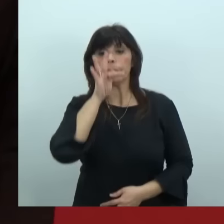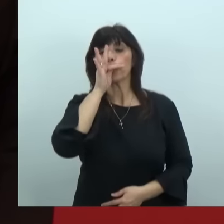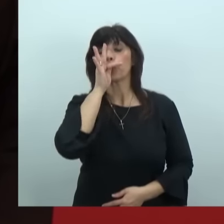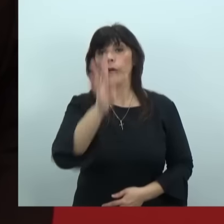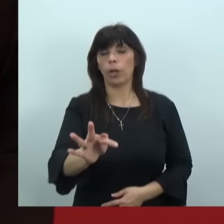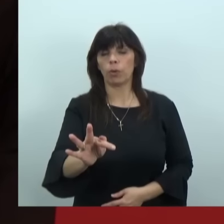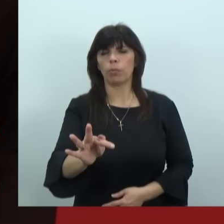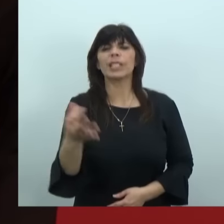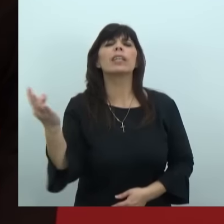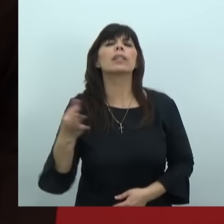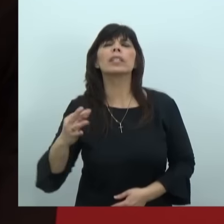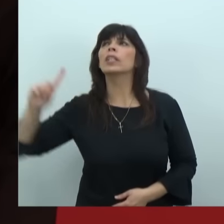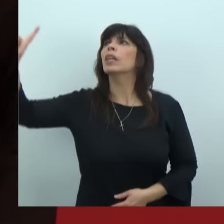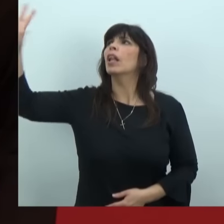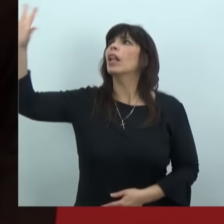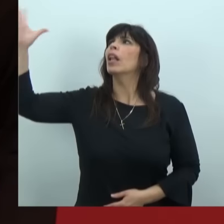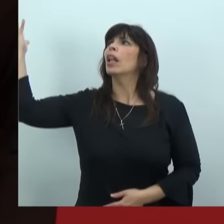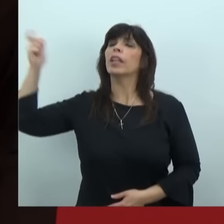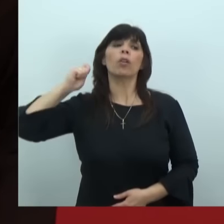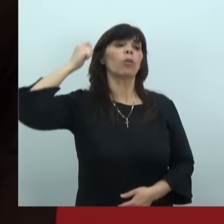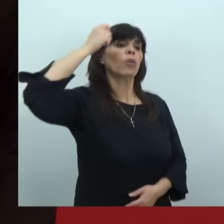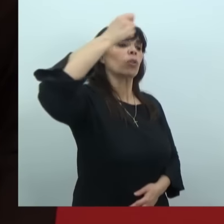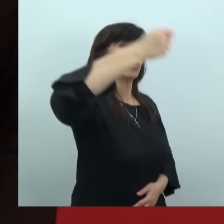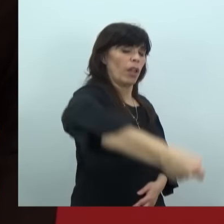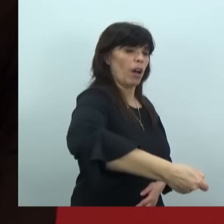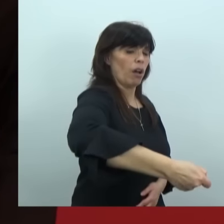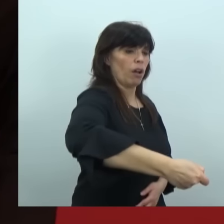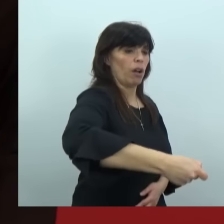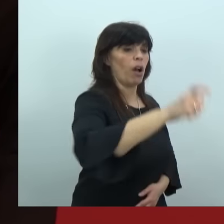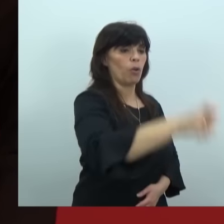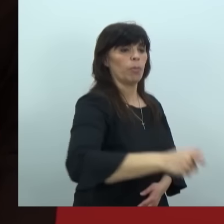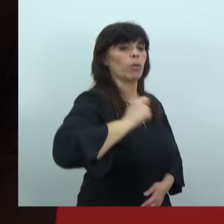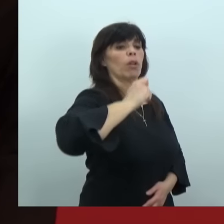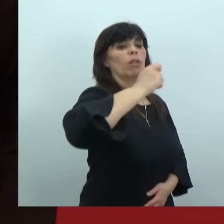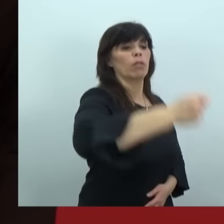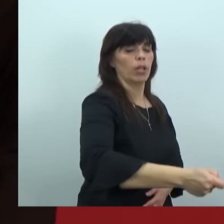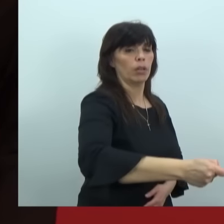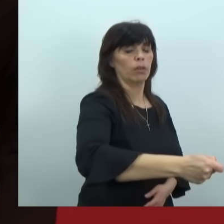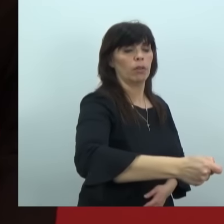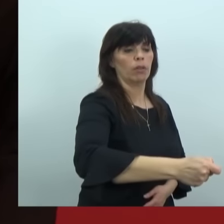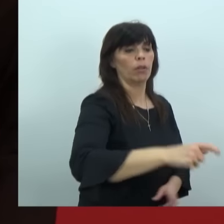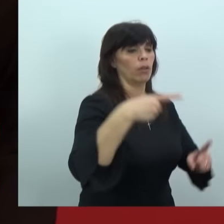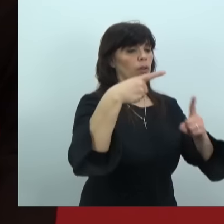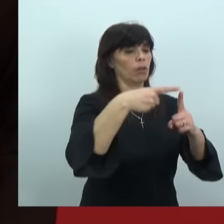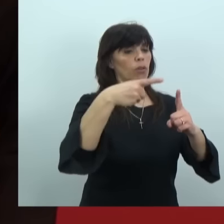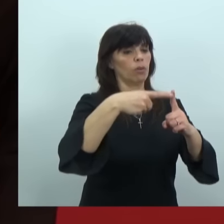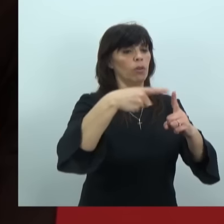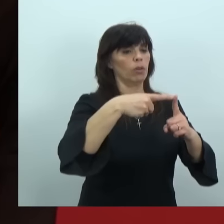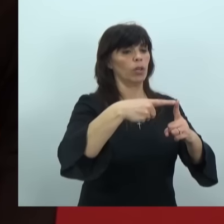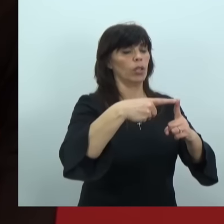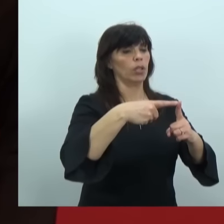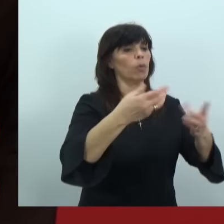es lo que el cielo da a la tierra, a una persona, para que esa persona haga algo de su